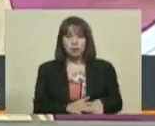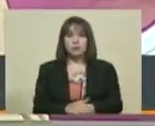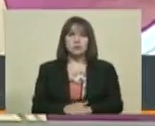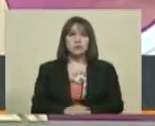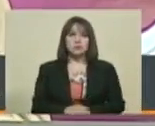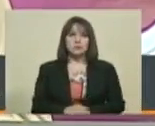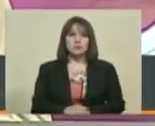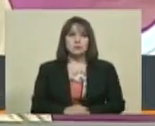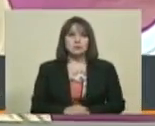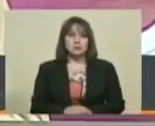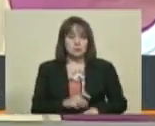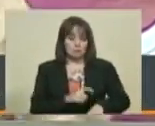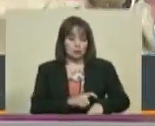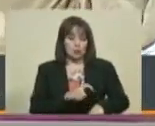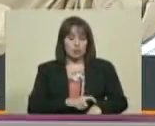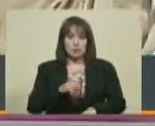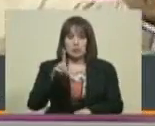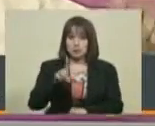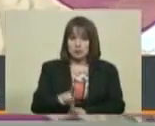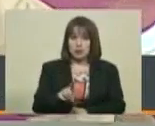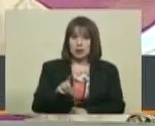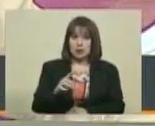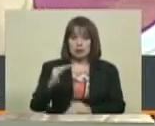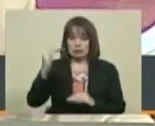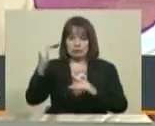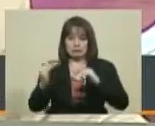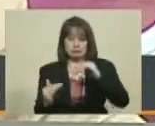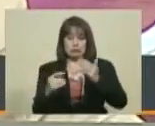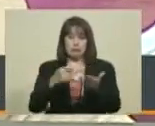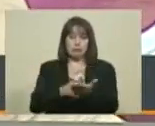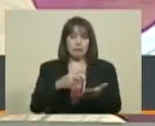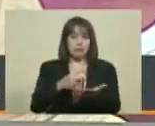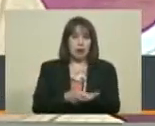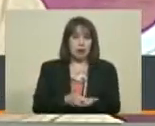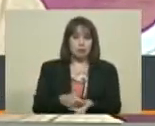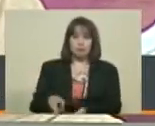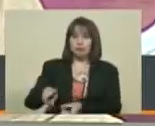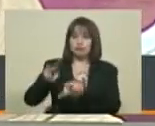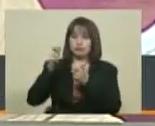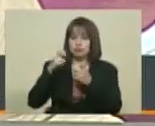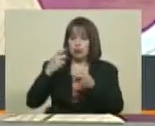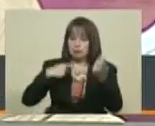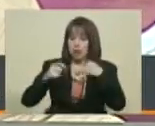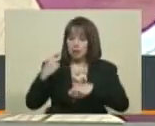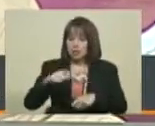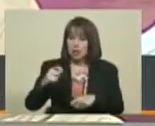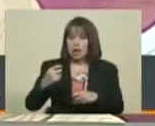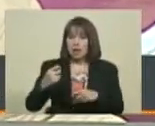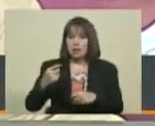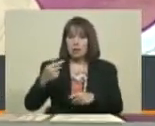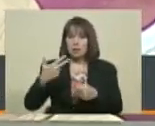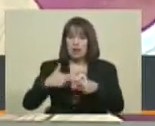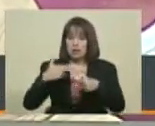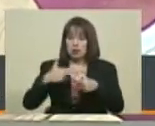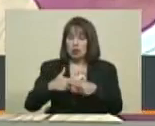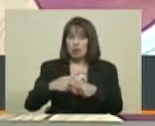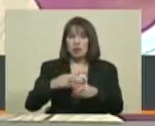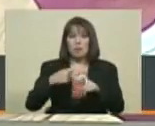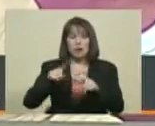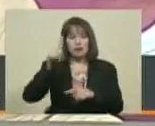En esta etapa también si hubo bajos precios históricos, también hubo una